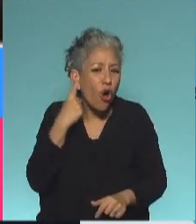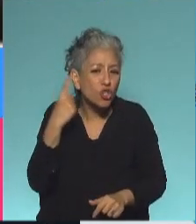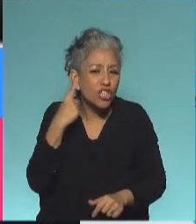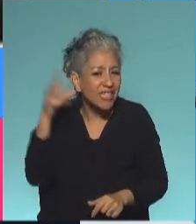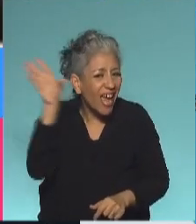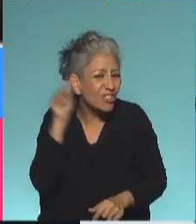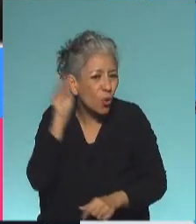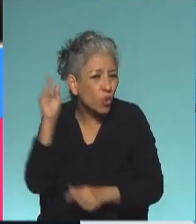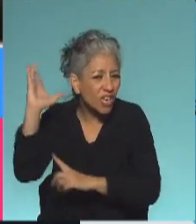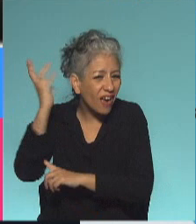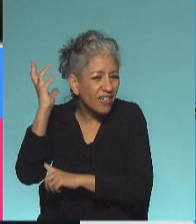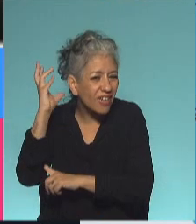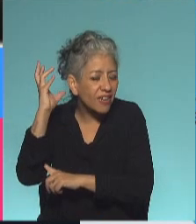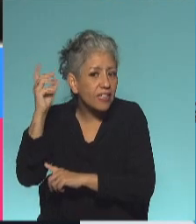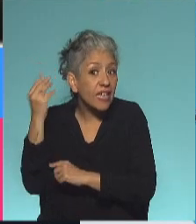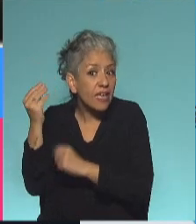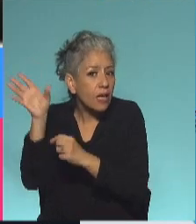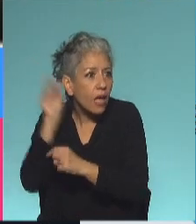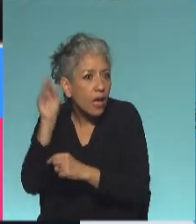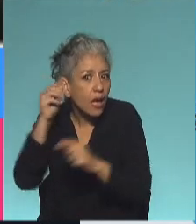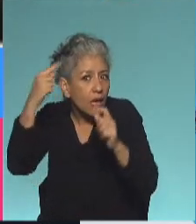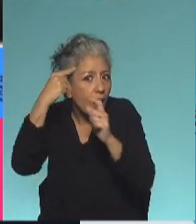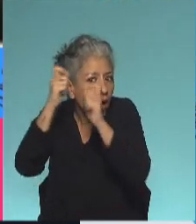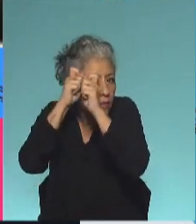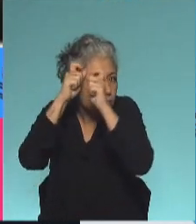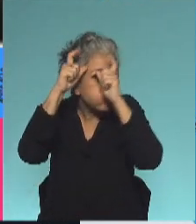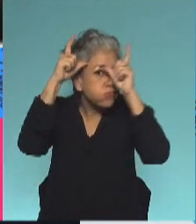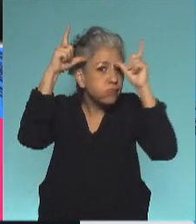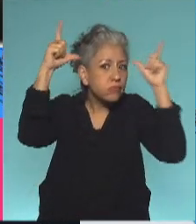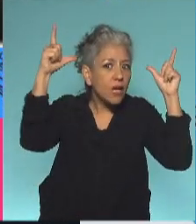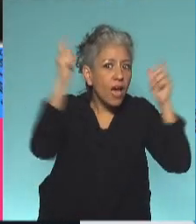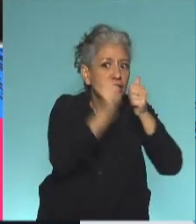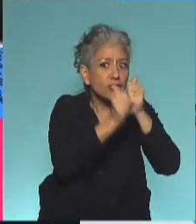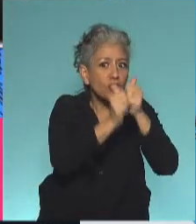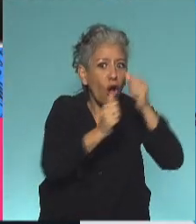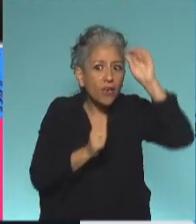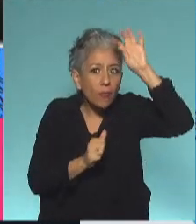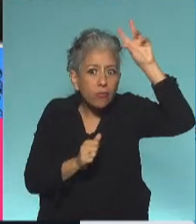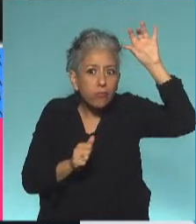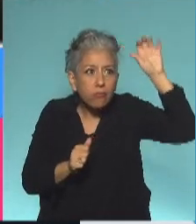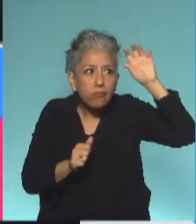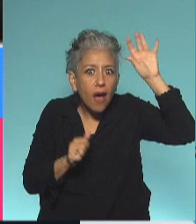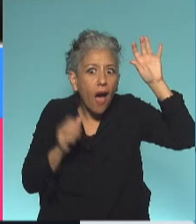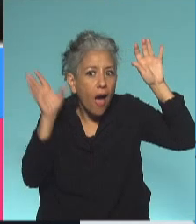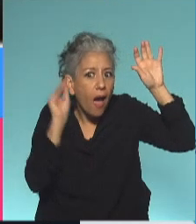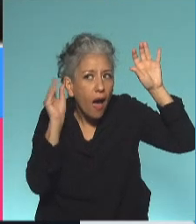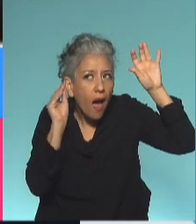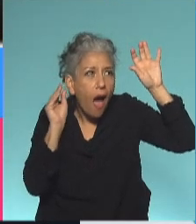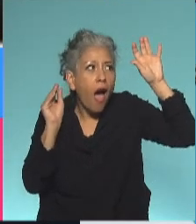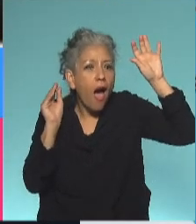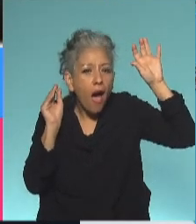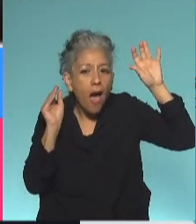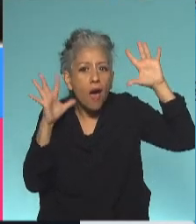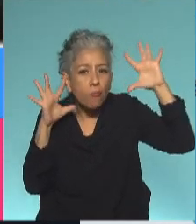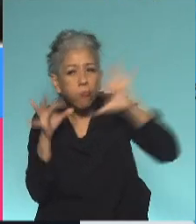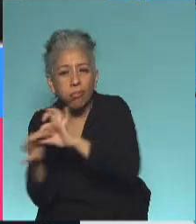la fantasía, el desarrollo de la imaginación en cuanto a que uno, a través de la voz, lo lleva a poder establecer ese